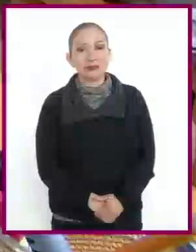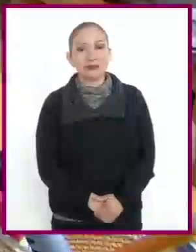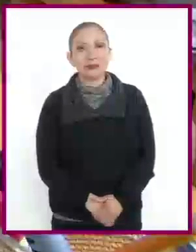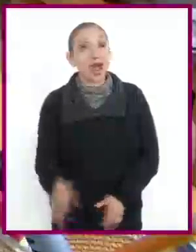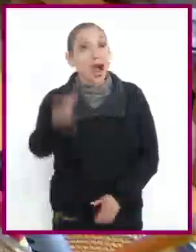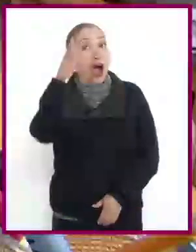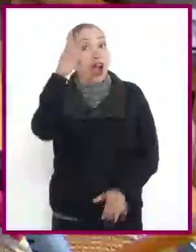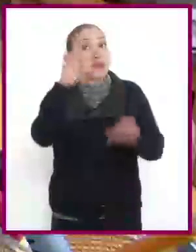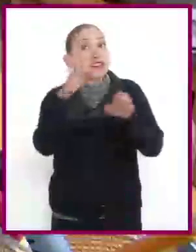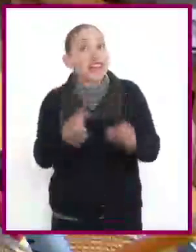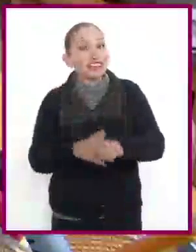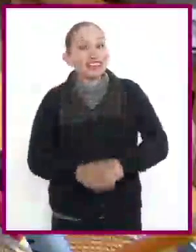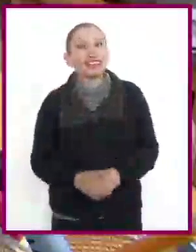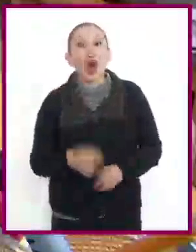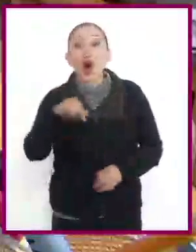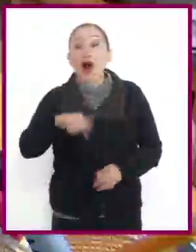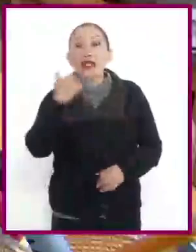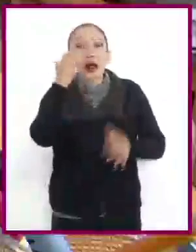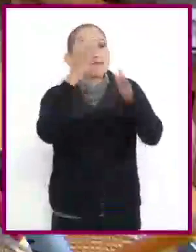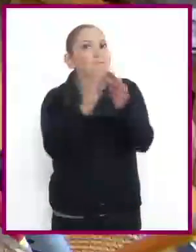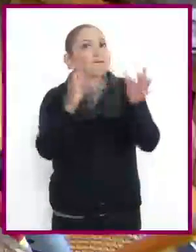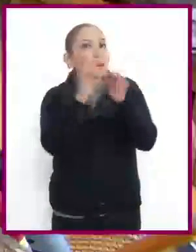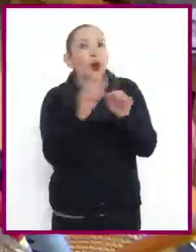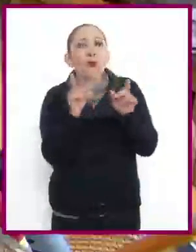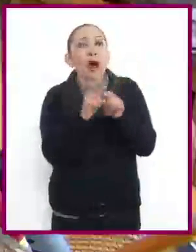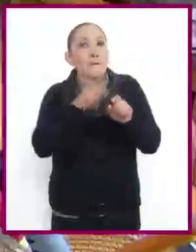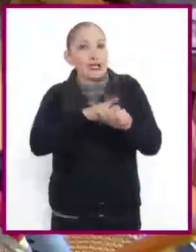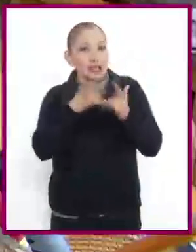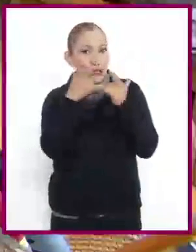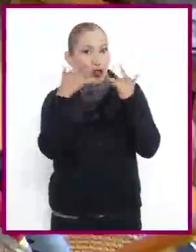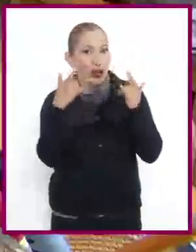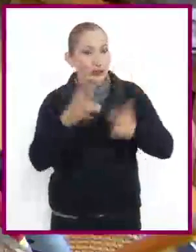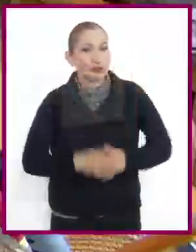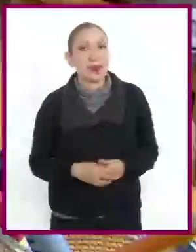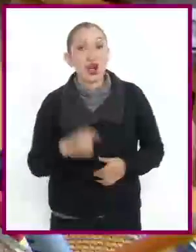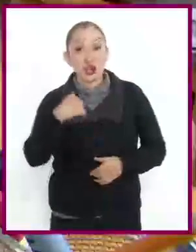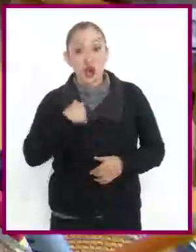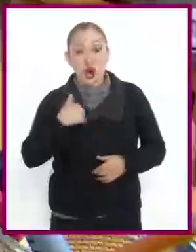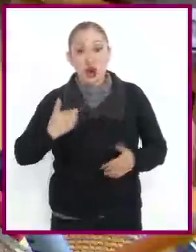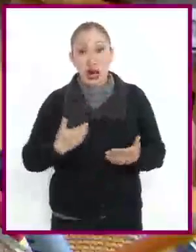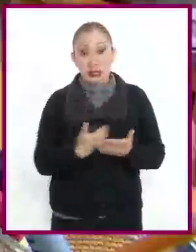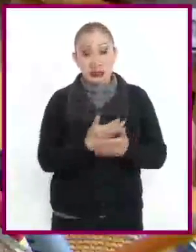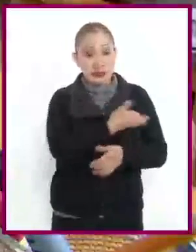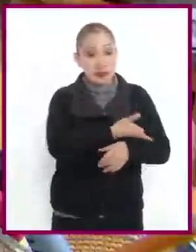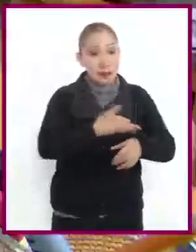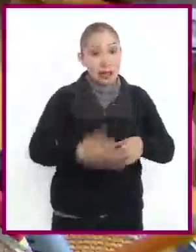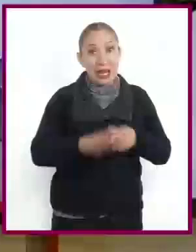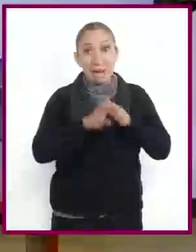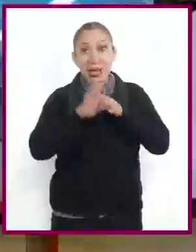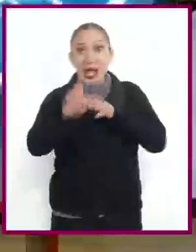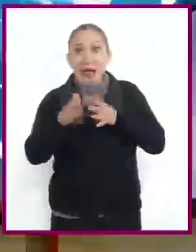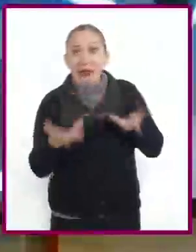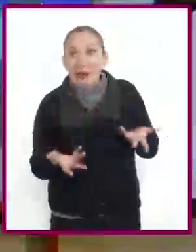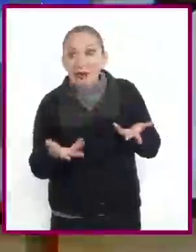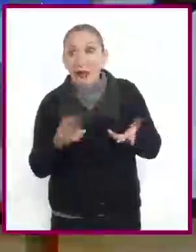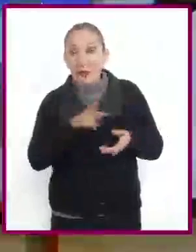de sus lugares o países de origen? Antes de responder esta pregunta, vayamos al siguiente video.